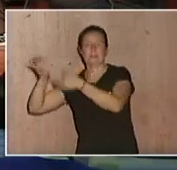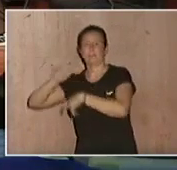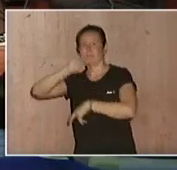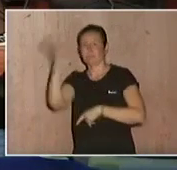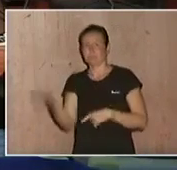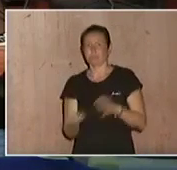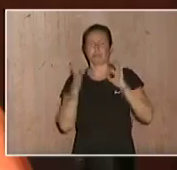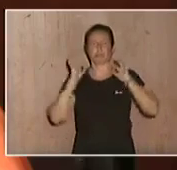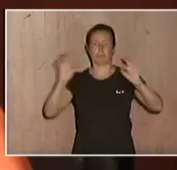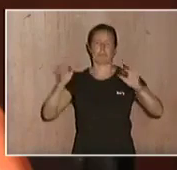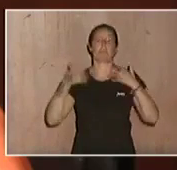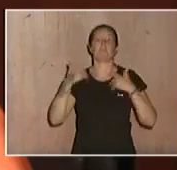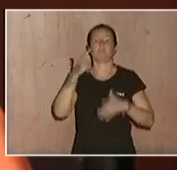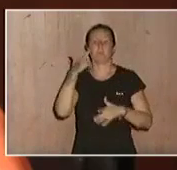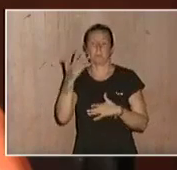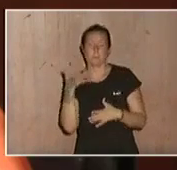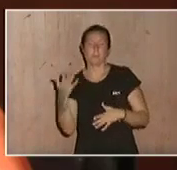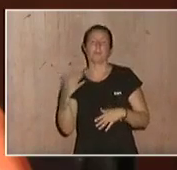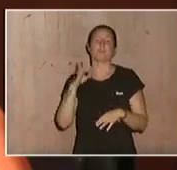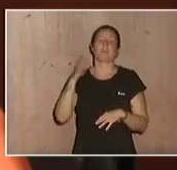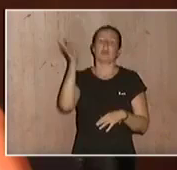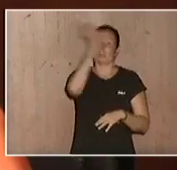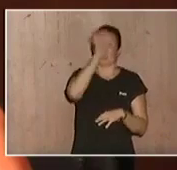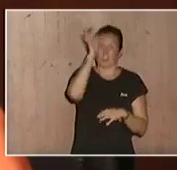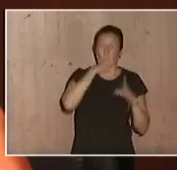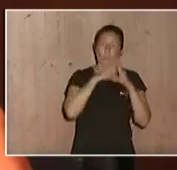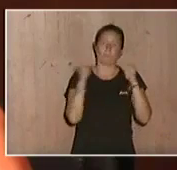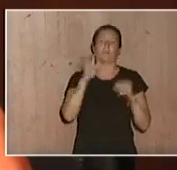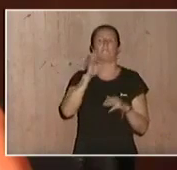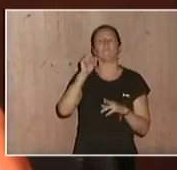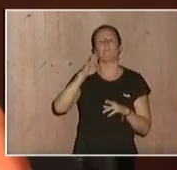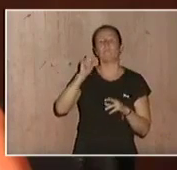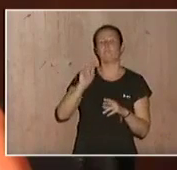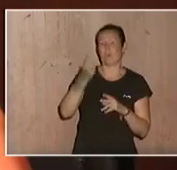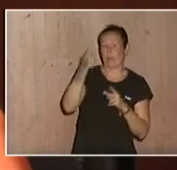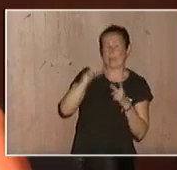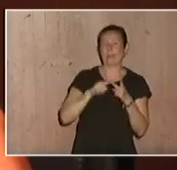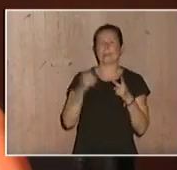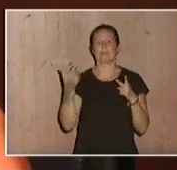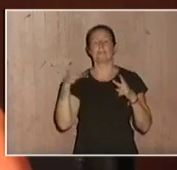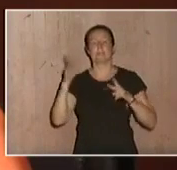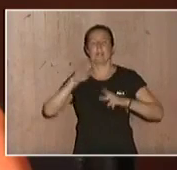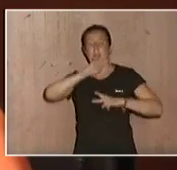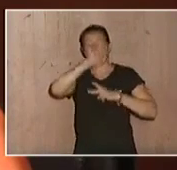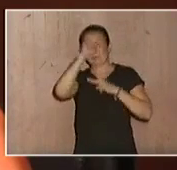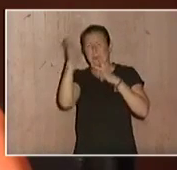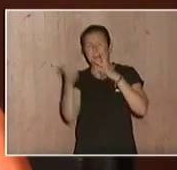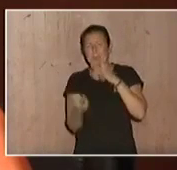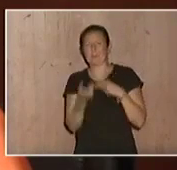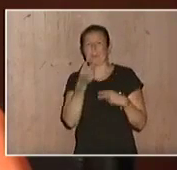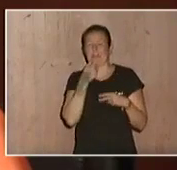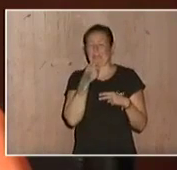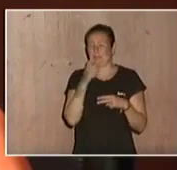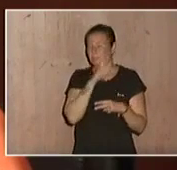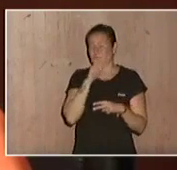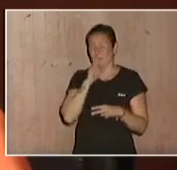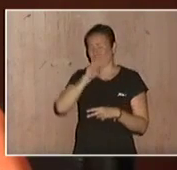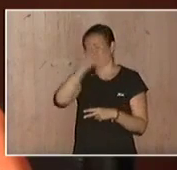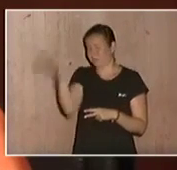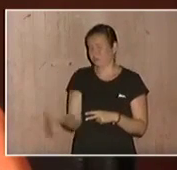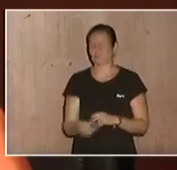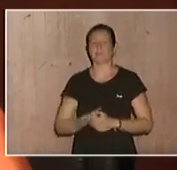editoriales de renombre como Cambridge University Press, MIT Press, Springer Verlag y Princeton University